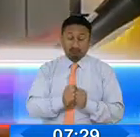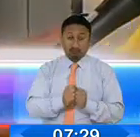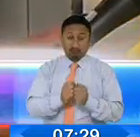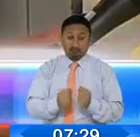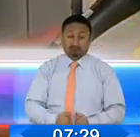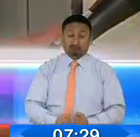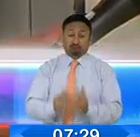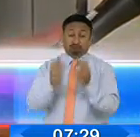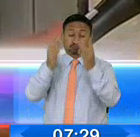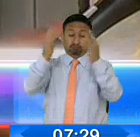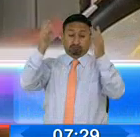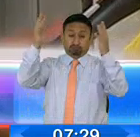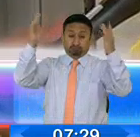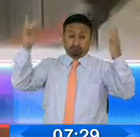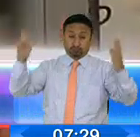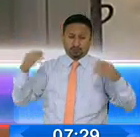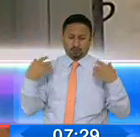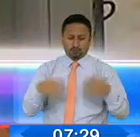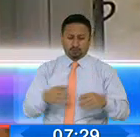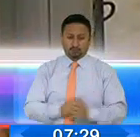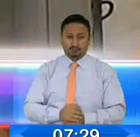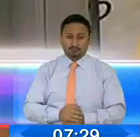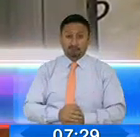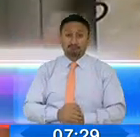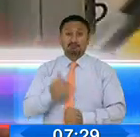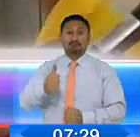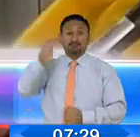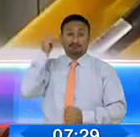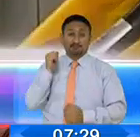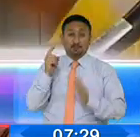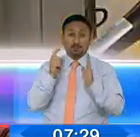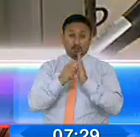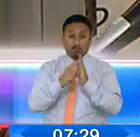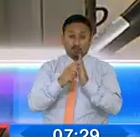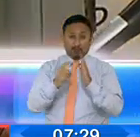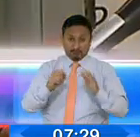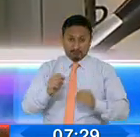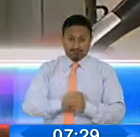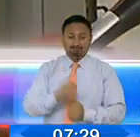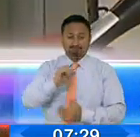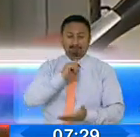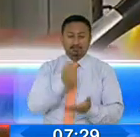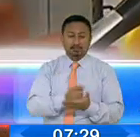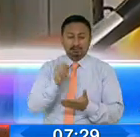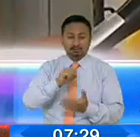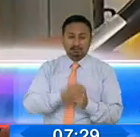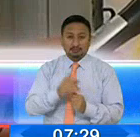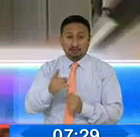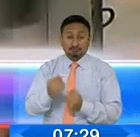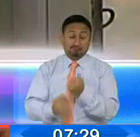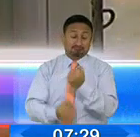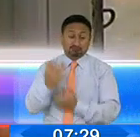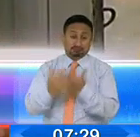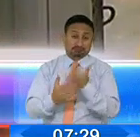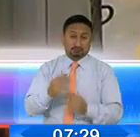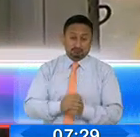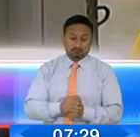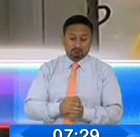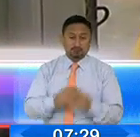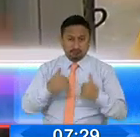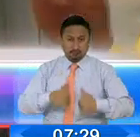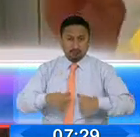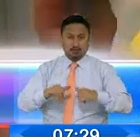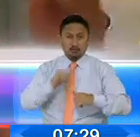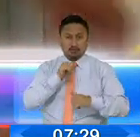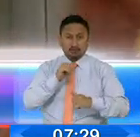se hicieron. Fue terrible. Estaban soldando en la parte de atrás. Así es, señor, estaban soldando en la parte de atrás. Y de ahí dependió el fuego. Y aún continúa tres puntos que no pueden